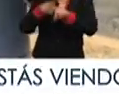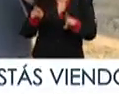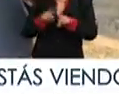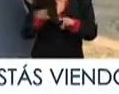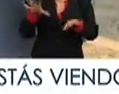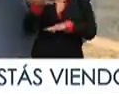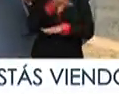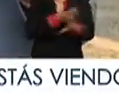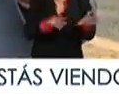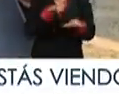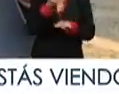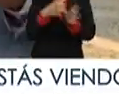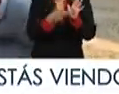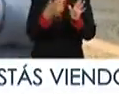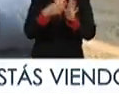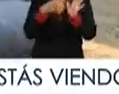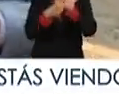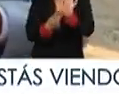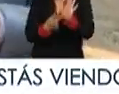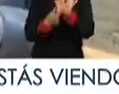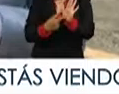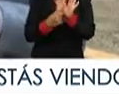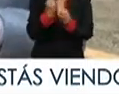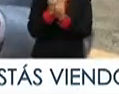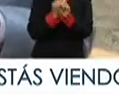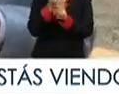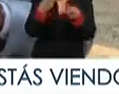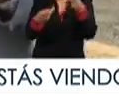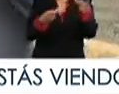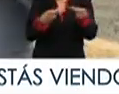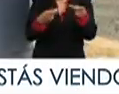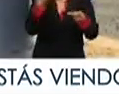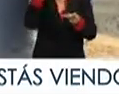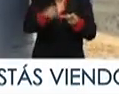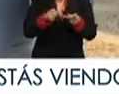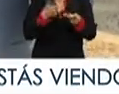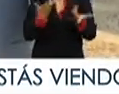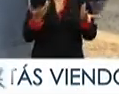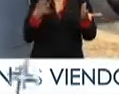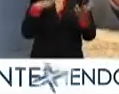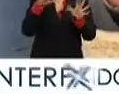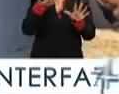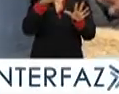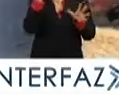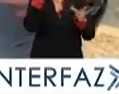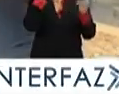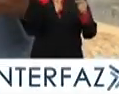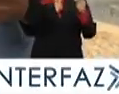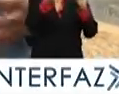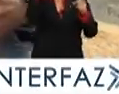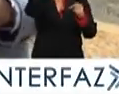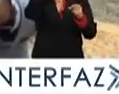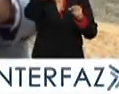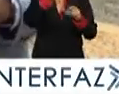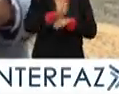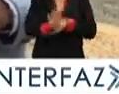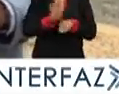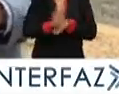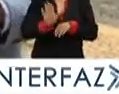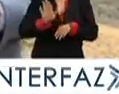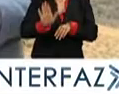Todo esto lo vamos a ir viendo precisamente en esta nota que estamos preparando para poder asimilar cómo la cultura